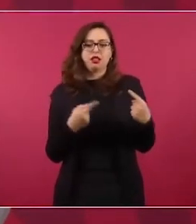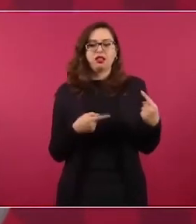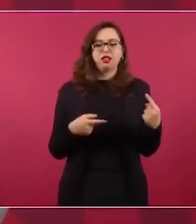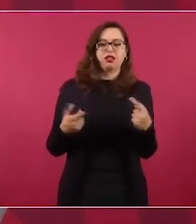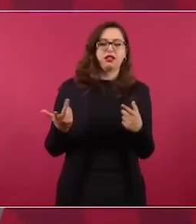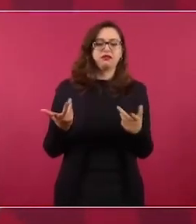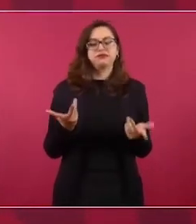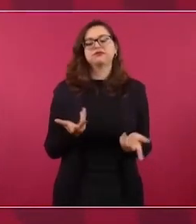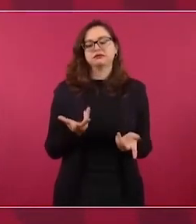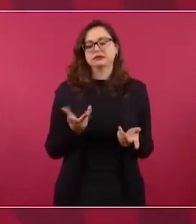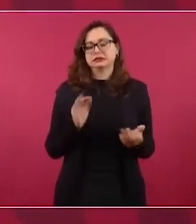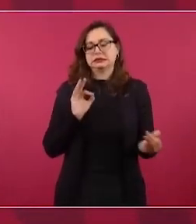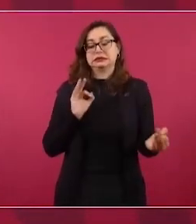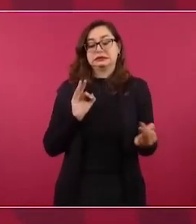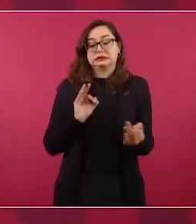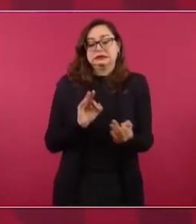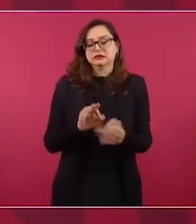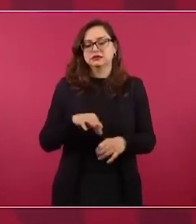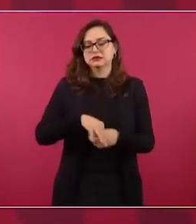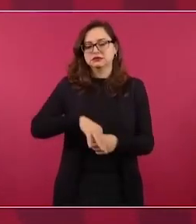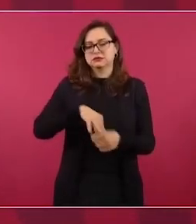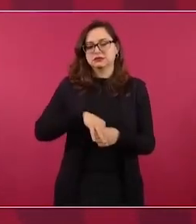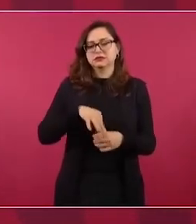se están